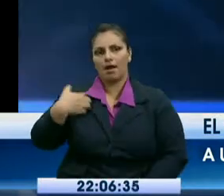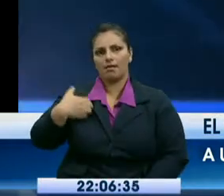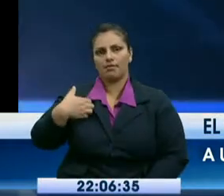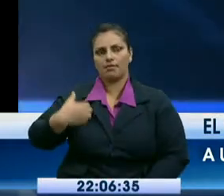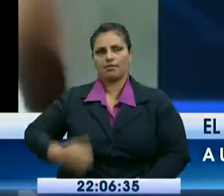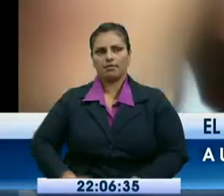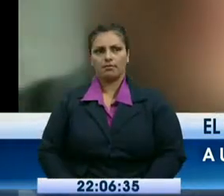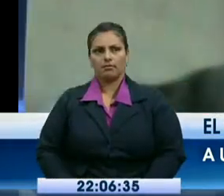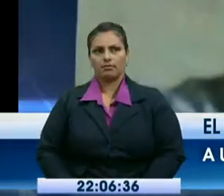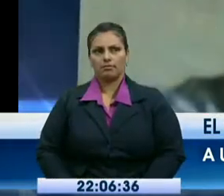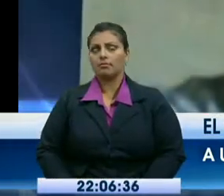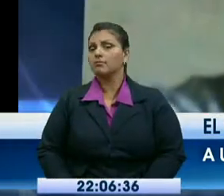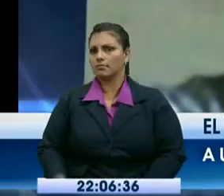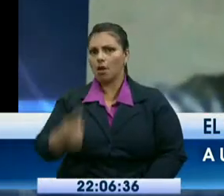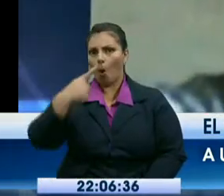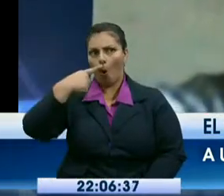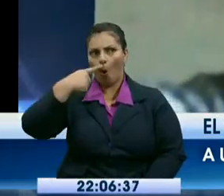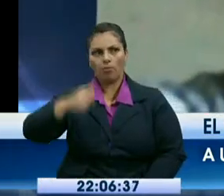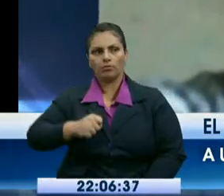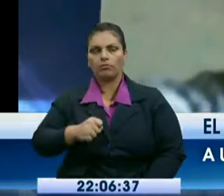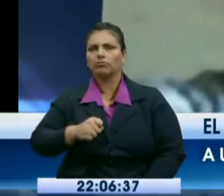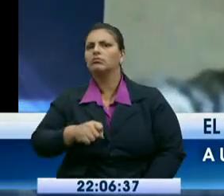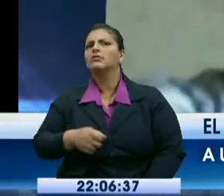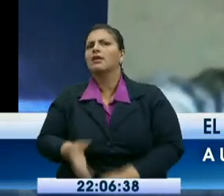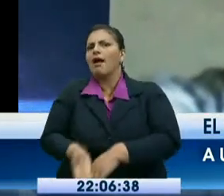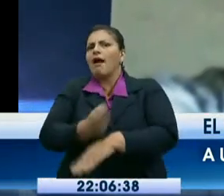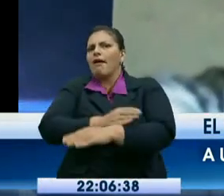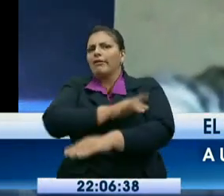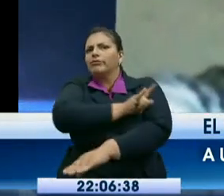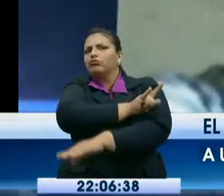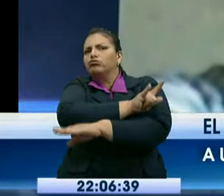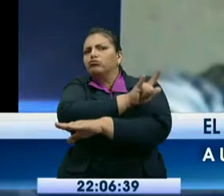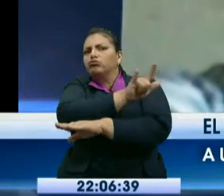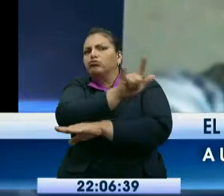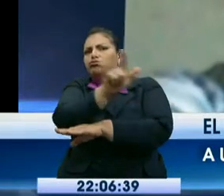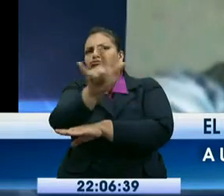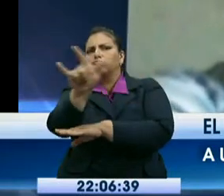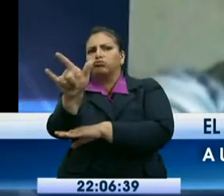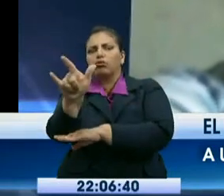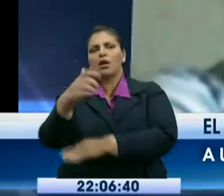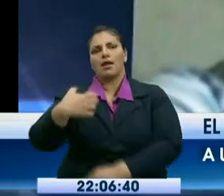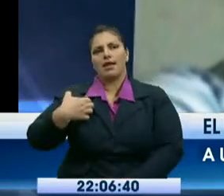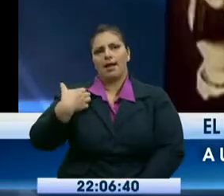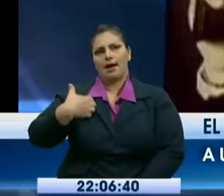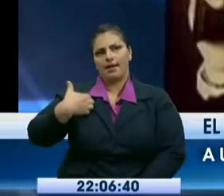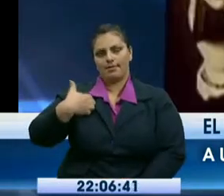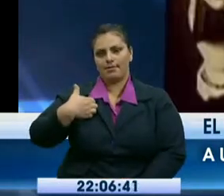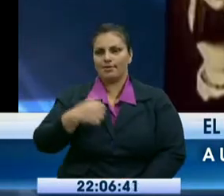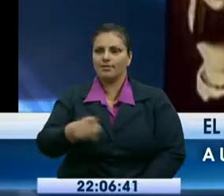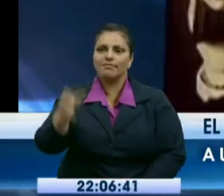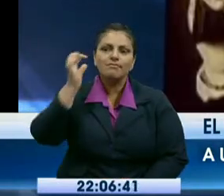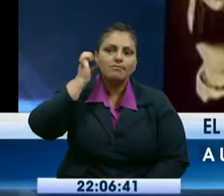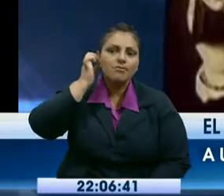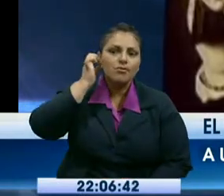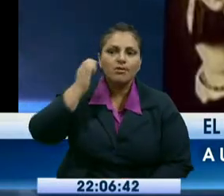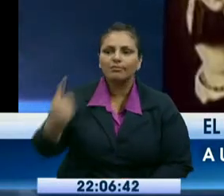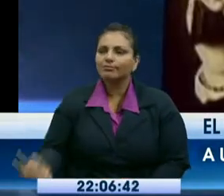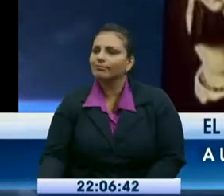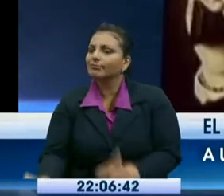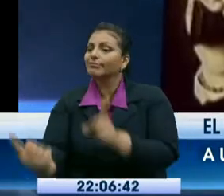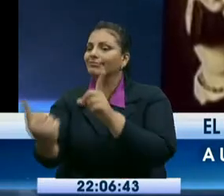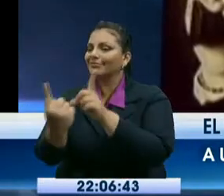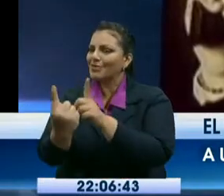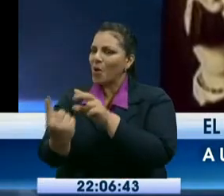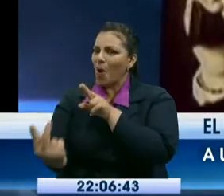el hombre viajó a la capital argentina dos días antes del crimen donde recién se conoció con la víctima y sólo